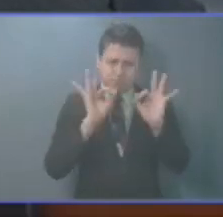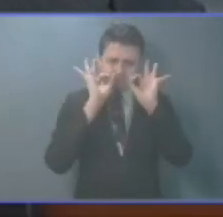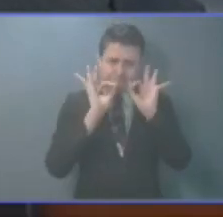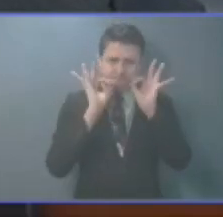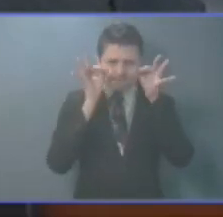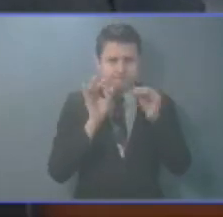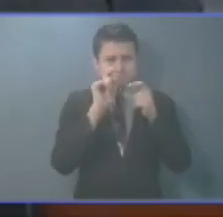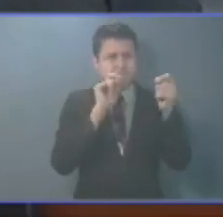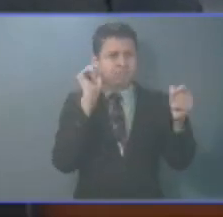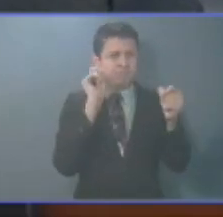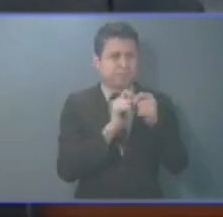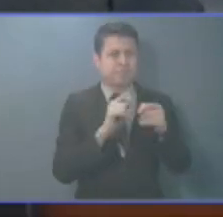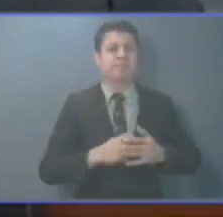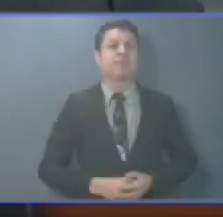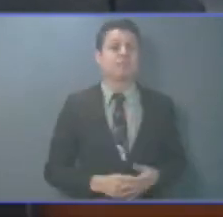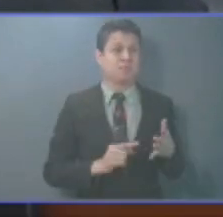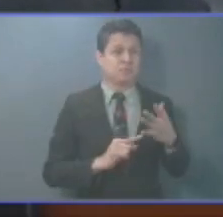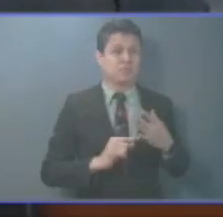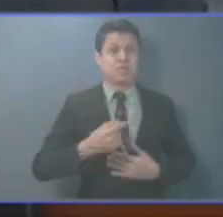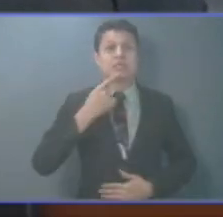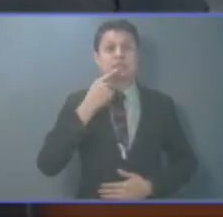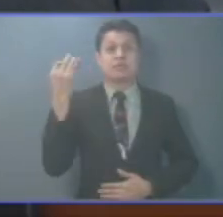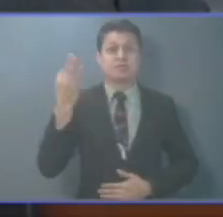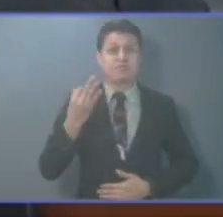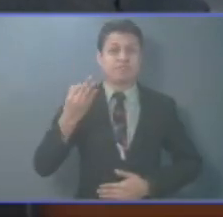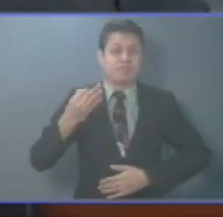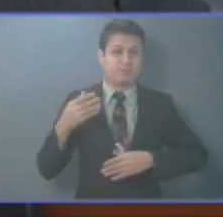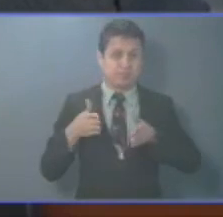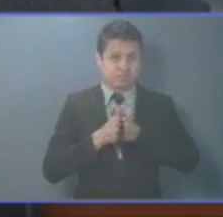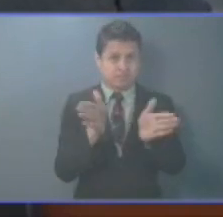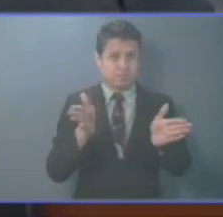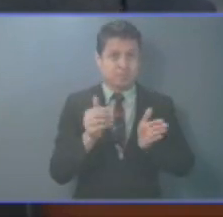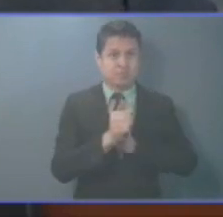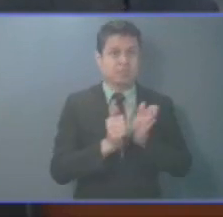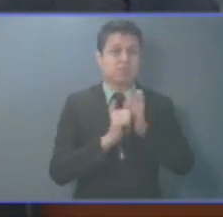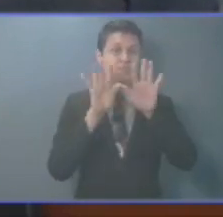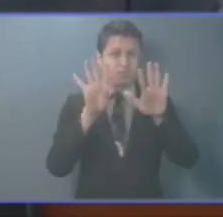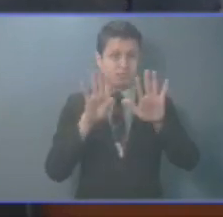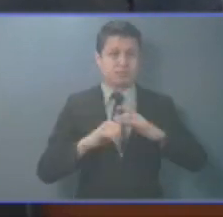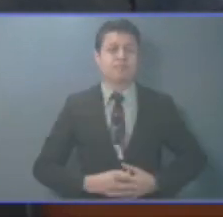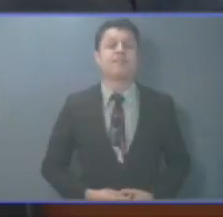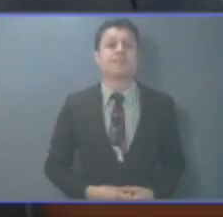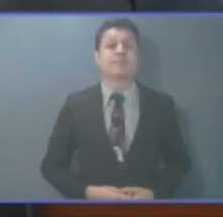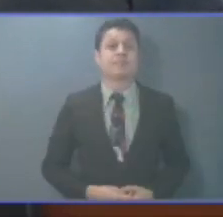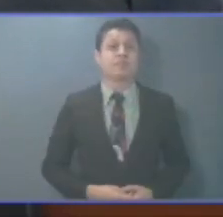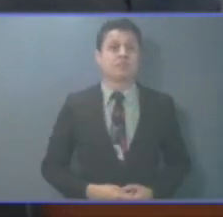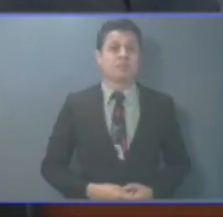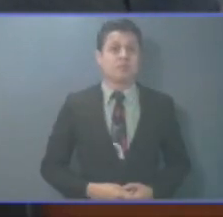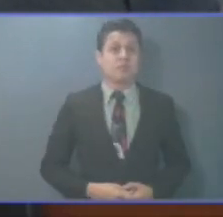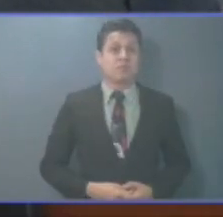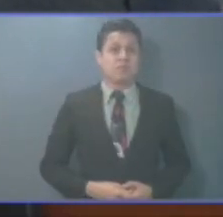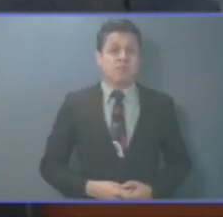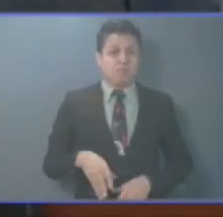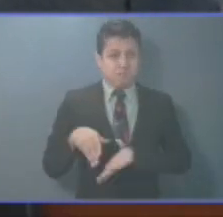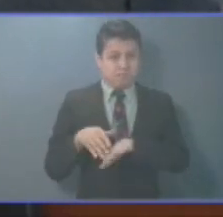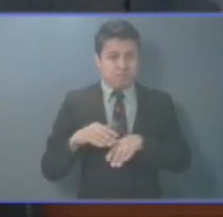oportuna. Obligaciones generales. Artículo 9. Para el cumplimiento de la presente ley, es